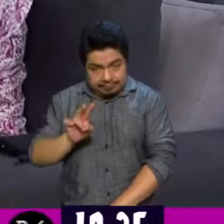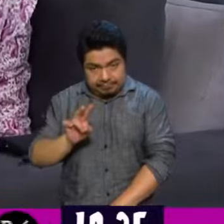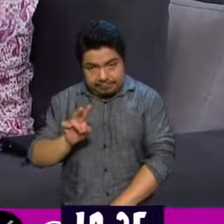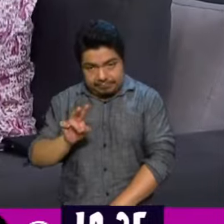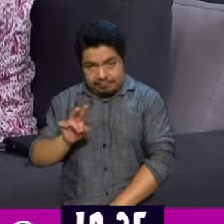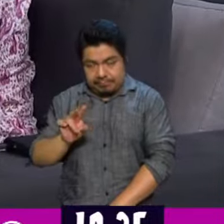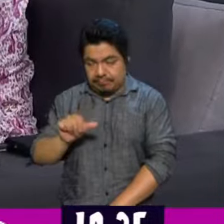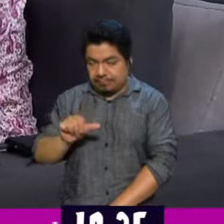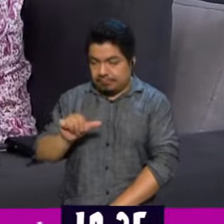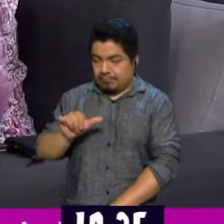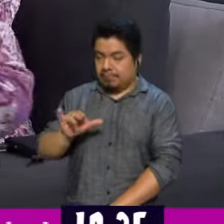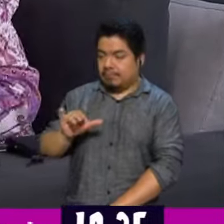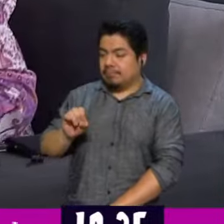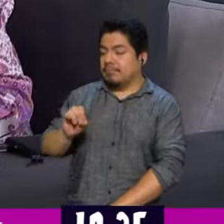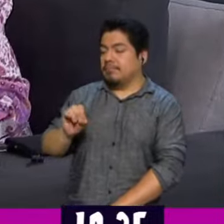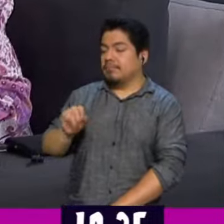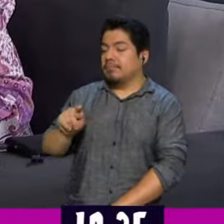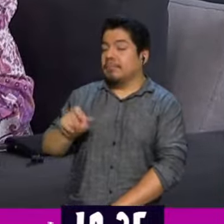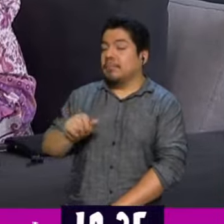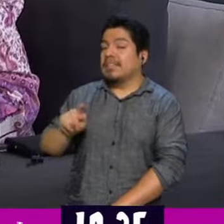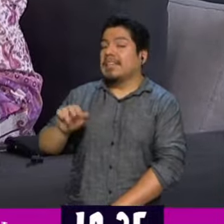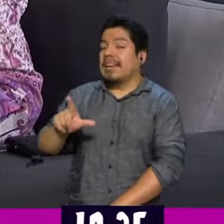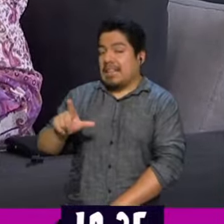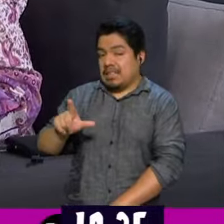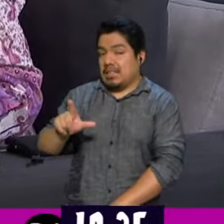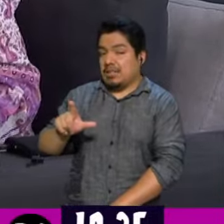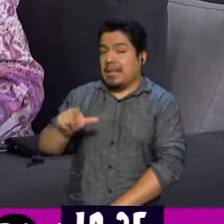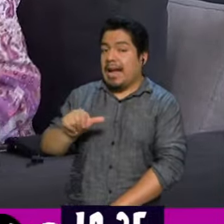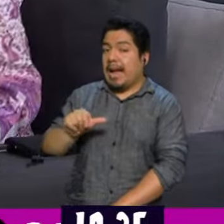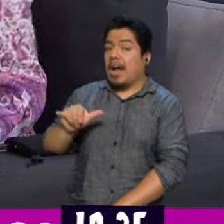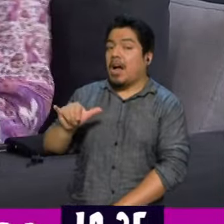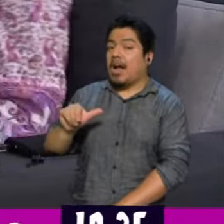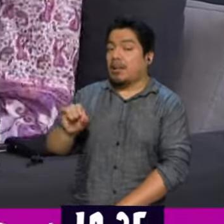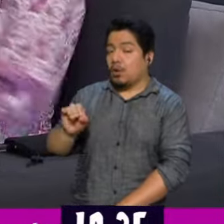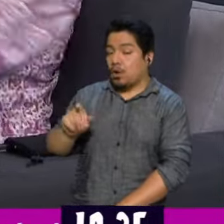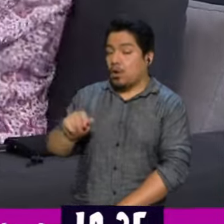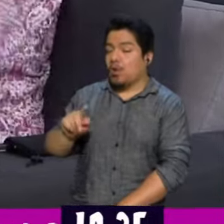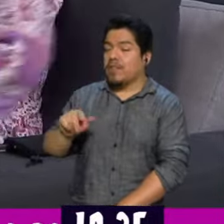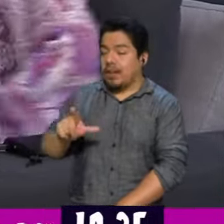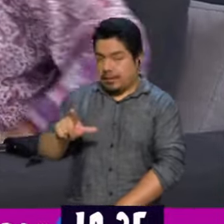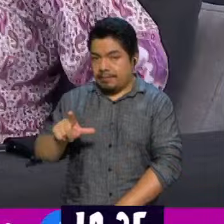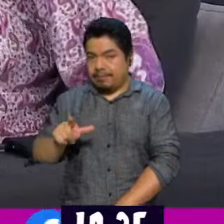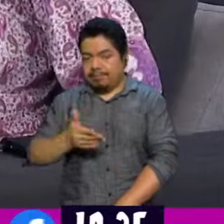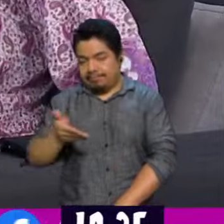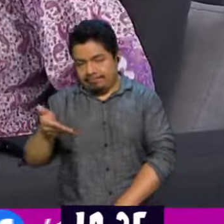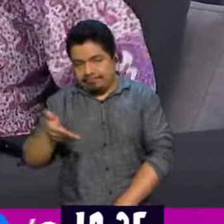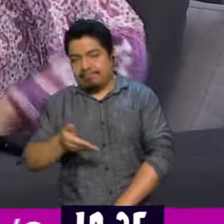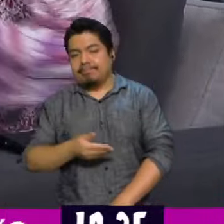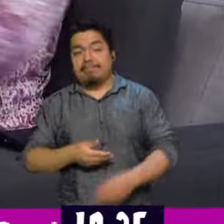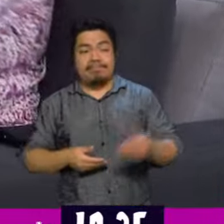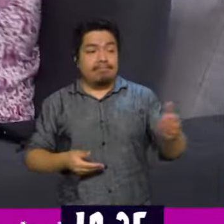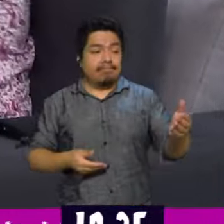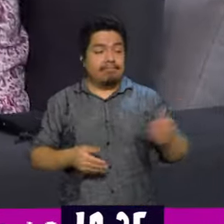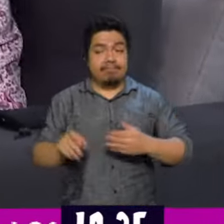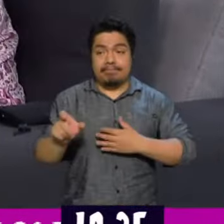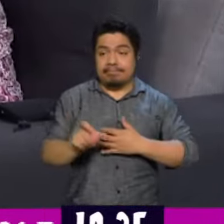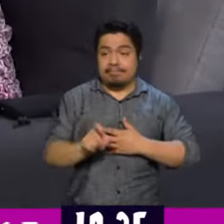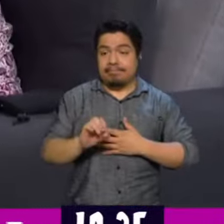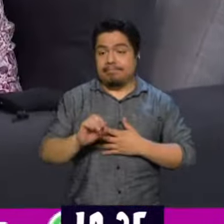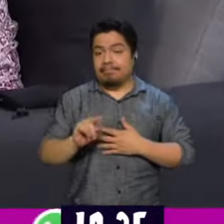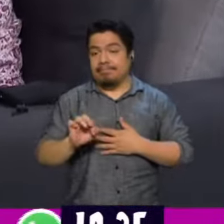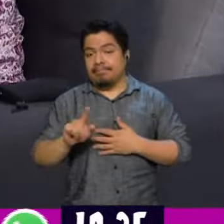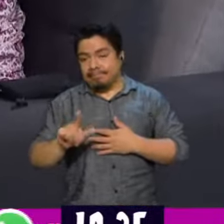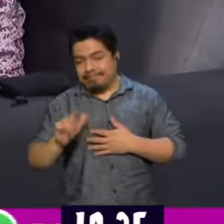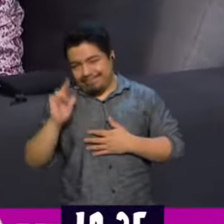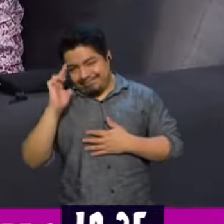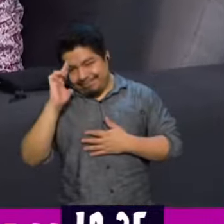presentar a tres personas. ¿A Yolotl o a Xolotl? A Yolotl. A ver, presénteme. Hola, mire, ella es Xochitl. Hola, Xochitl.